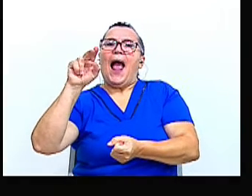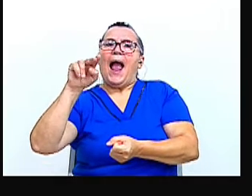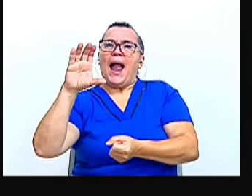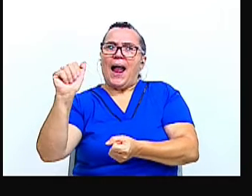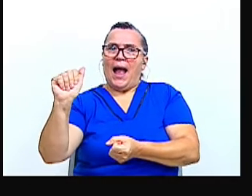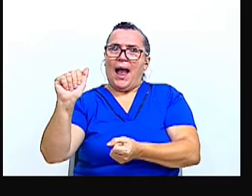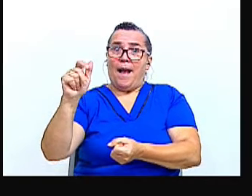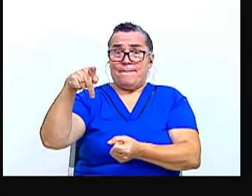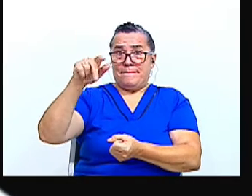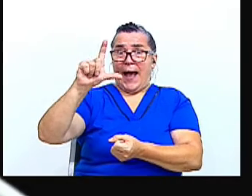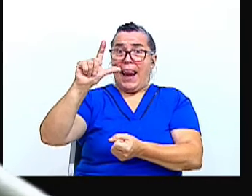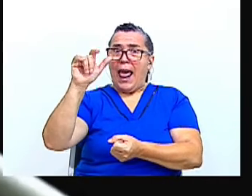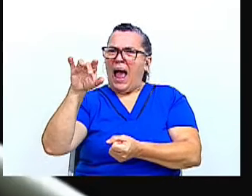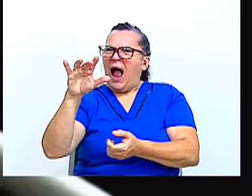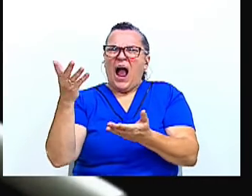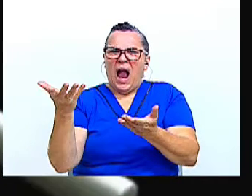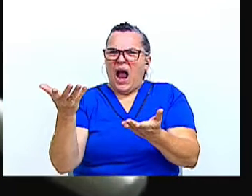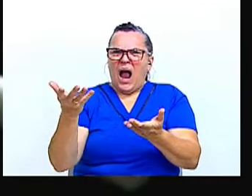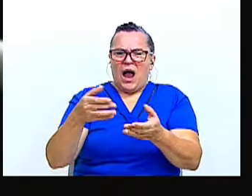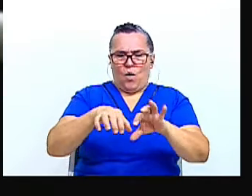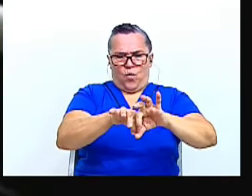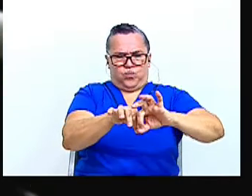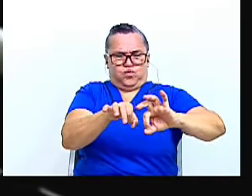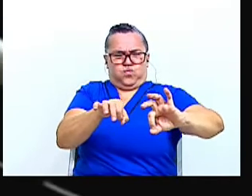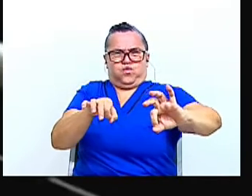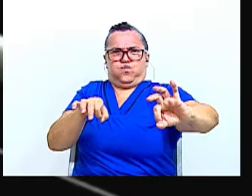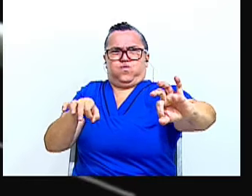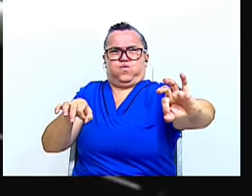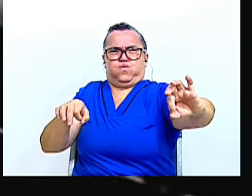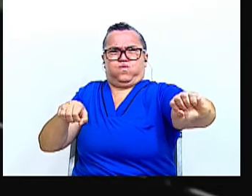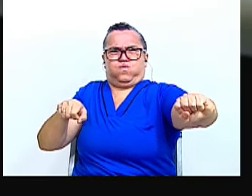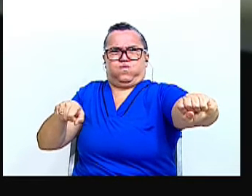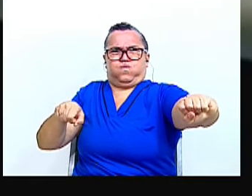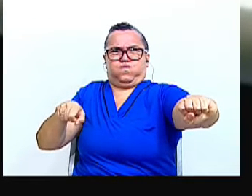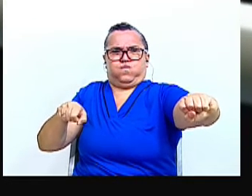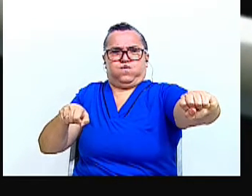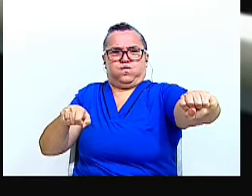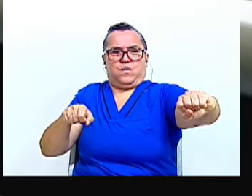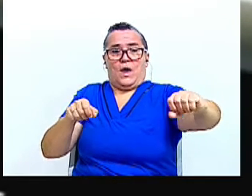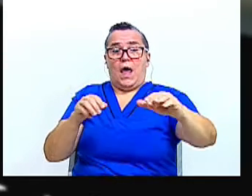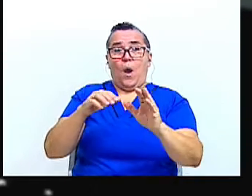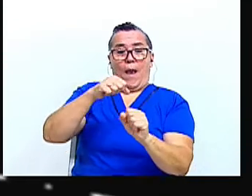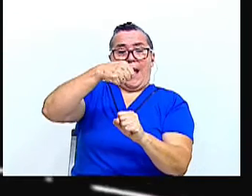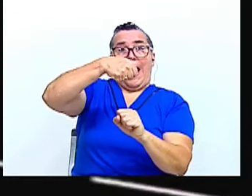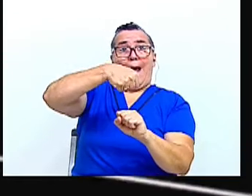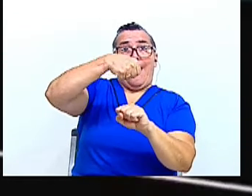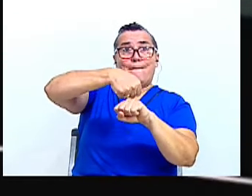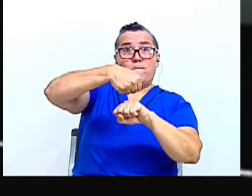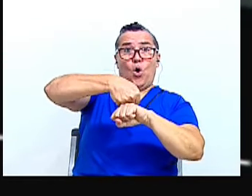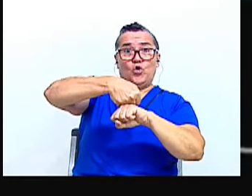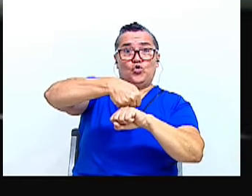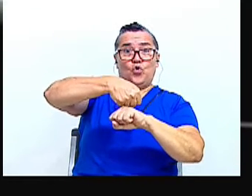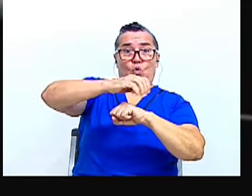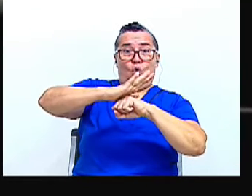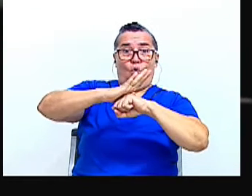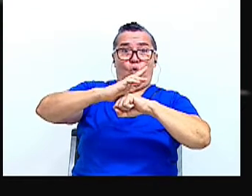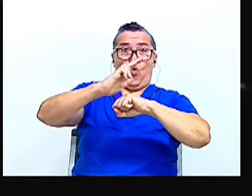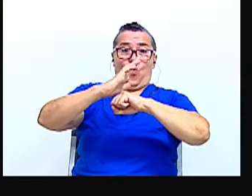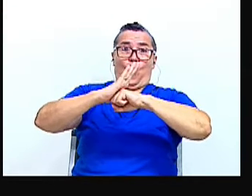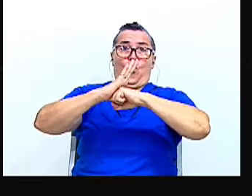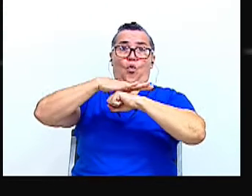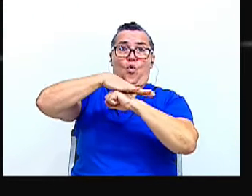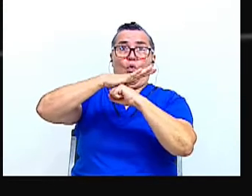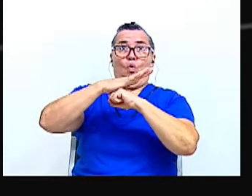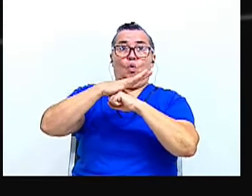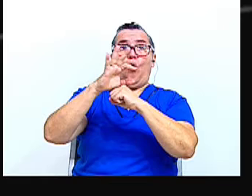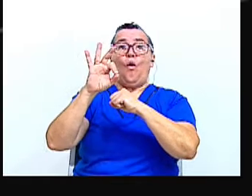La palanca consiste en una barra rígida que puede girar en torno a un punto de apoyo llamado fulcro.